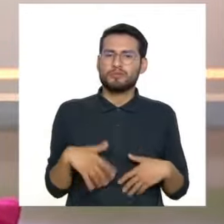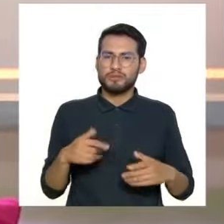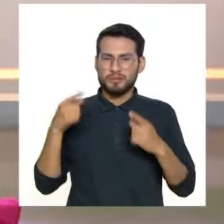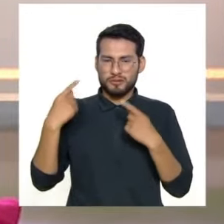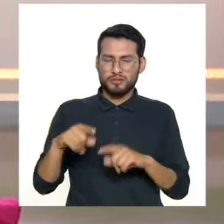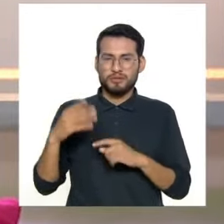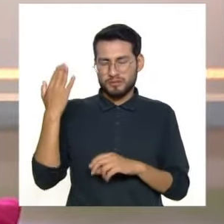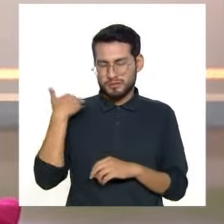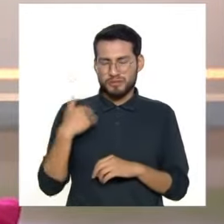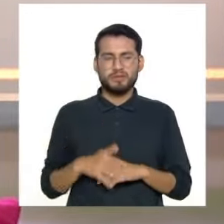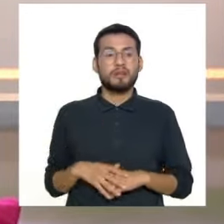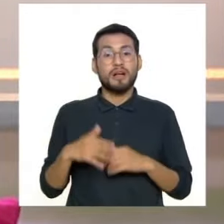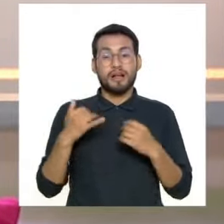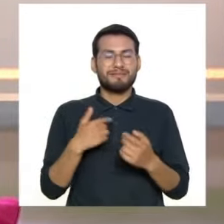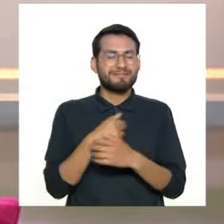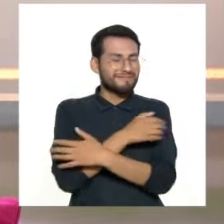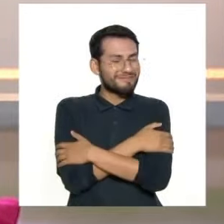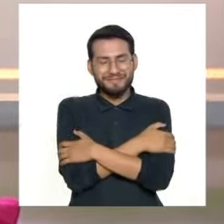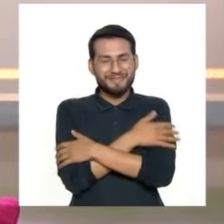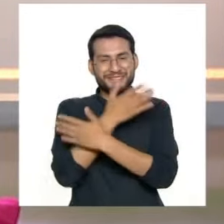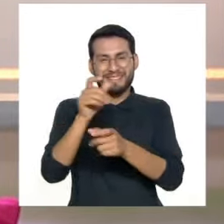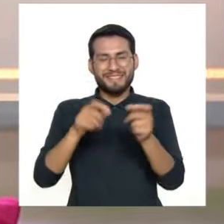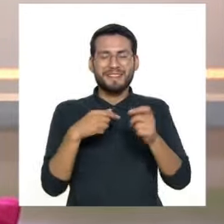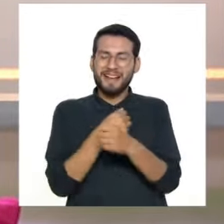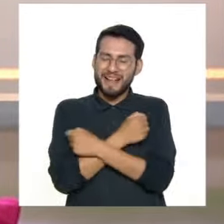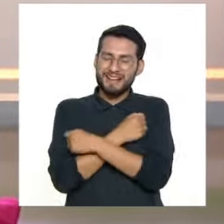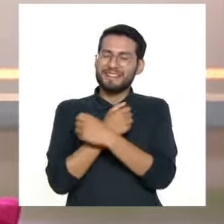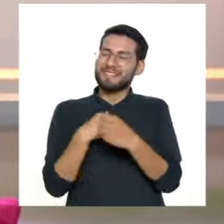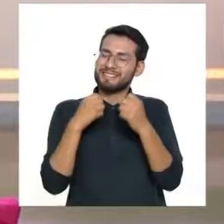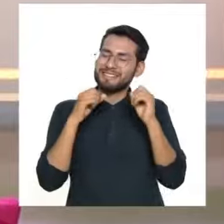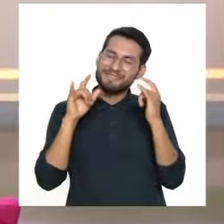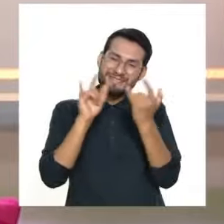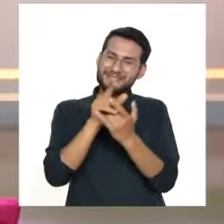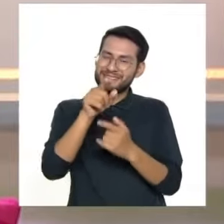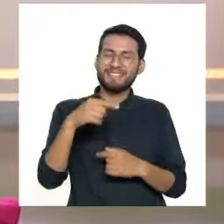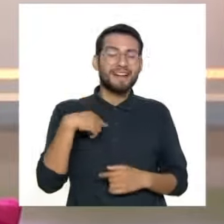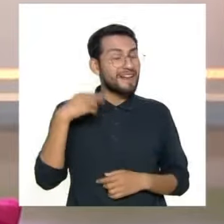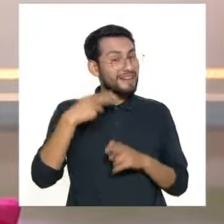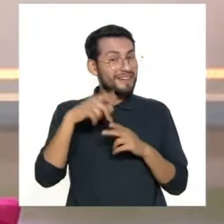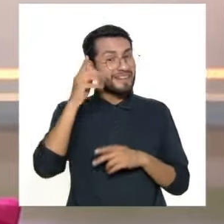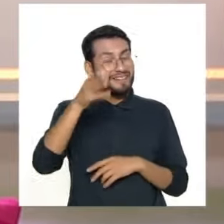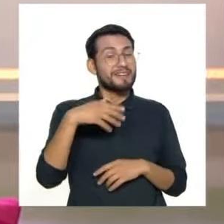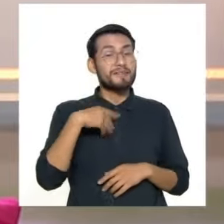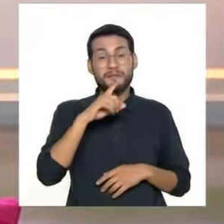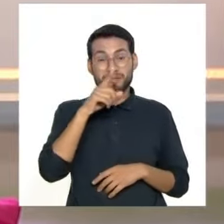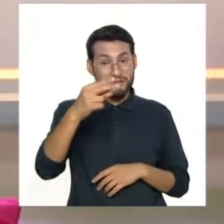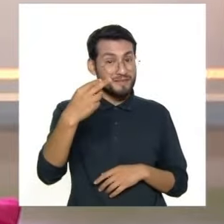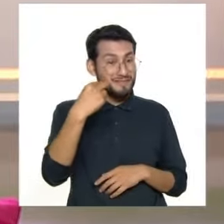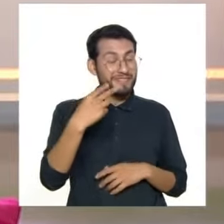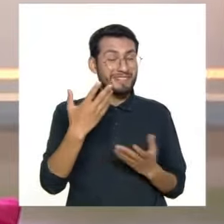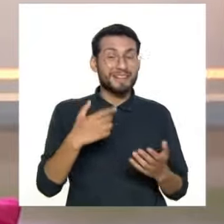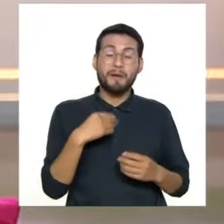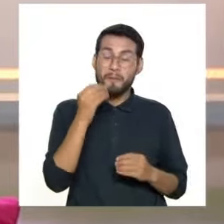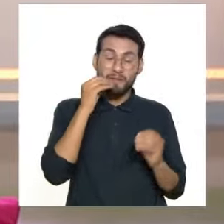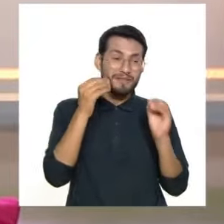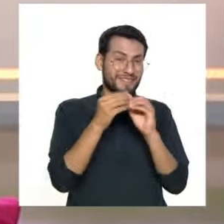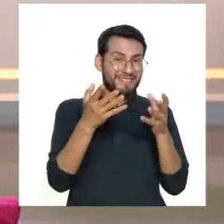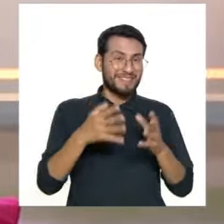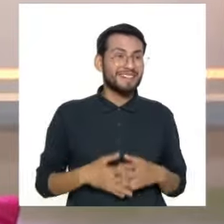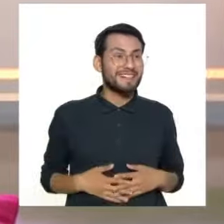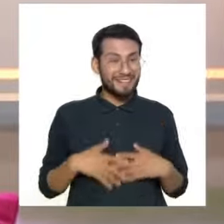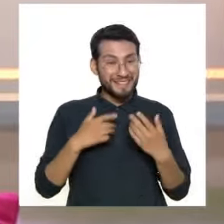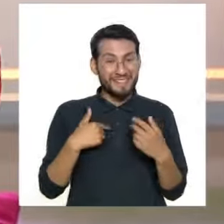este último episodio un abrazo enorme al pueblo los adoro los Quiero quiero ir así es que ya sé que mi papá me está viendo desde allá también un beso Así que vamos a